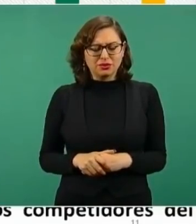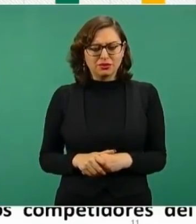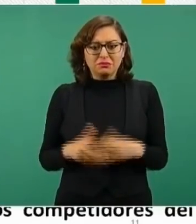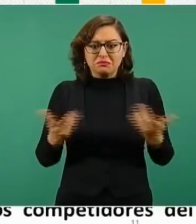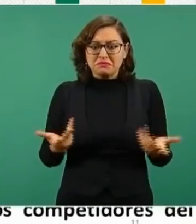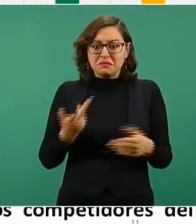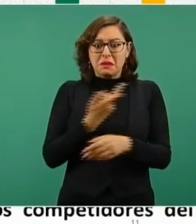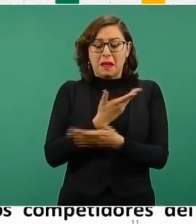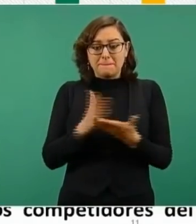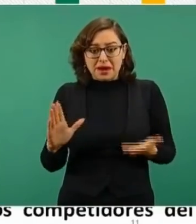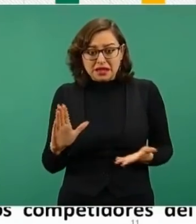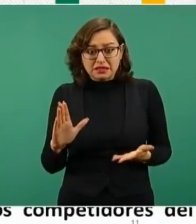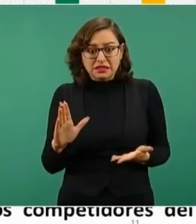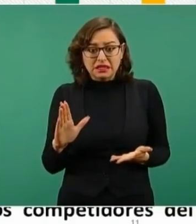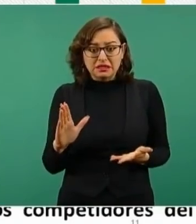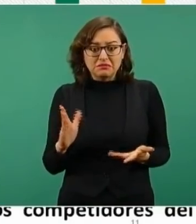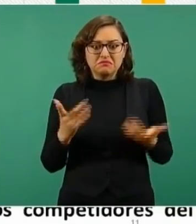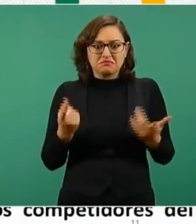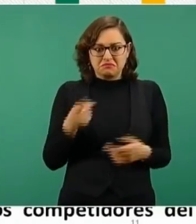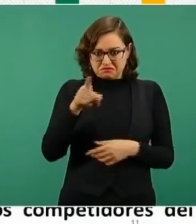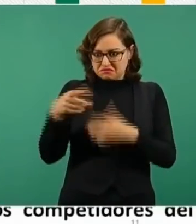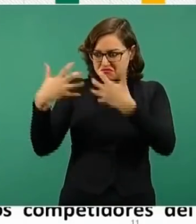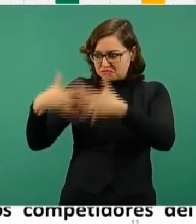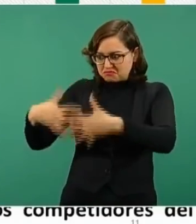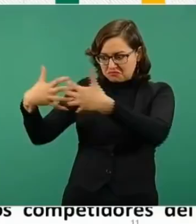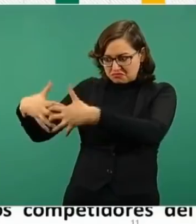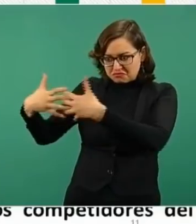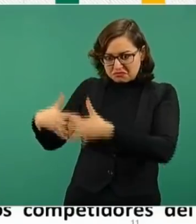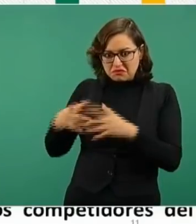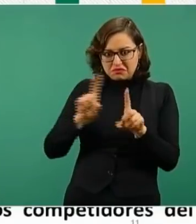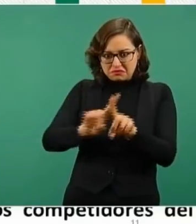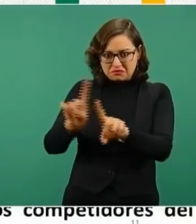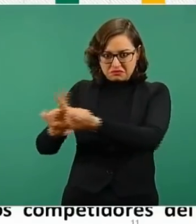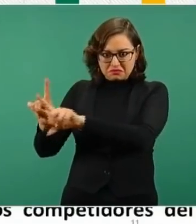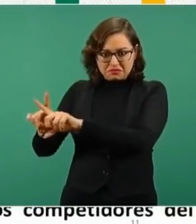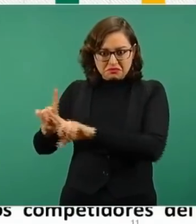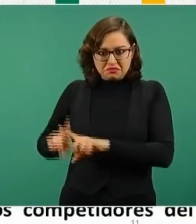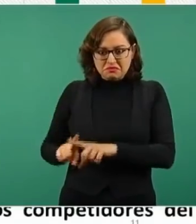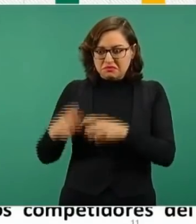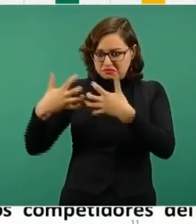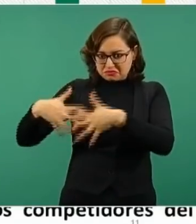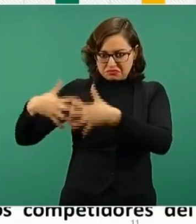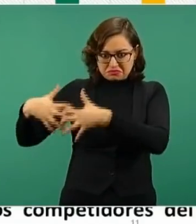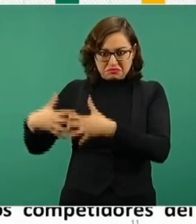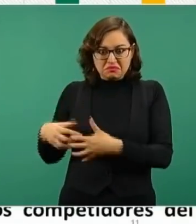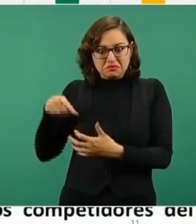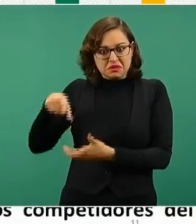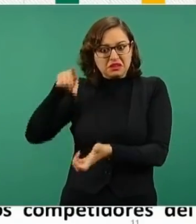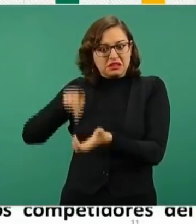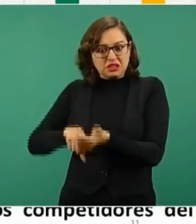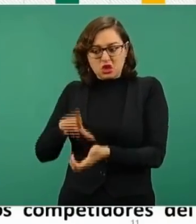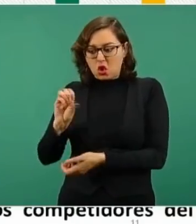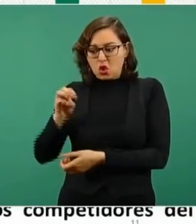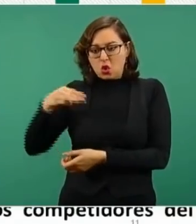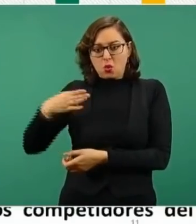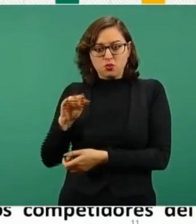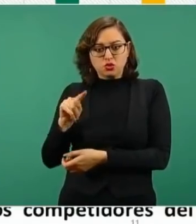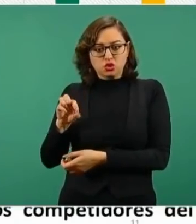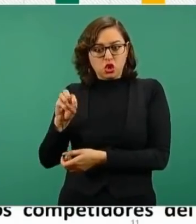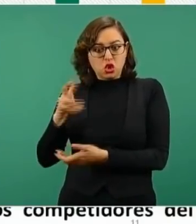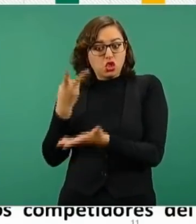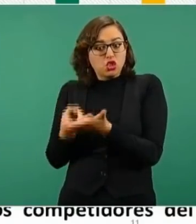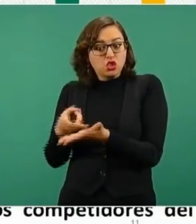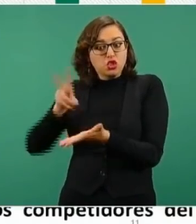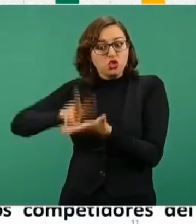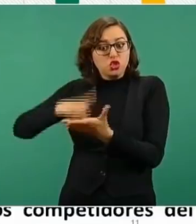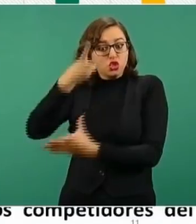Y además, esas plantas que generan hoy con combustóleo, tienen un combustóleo dual, pueden usar